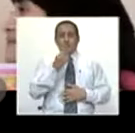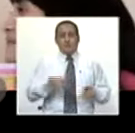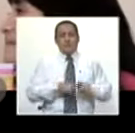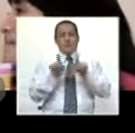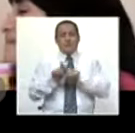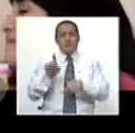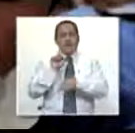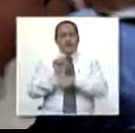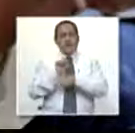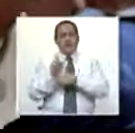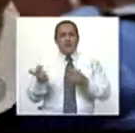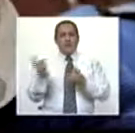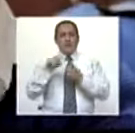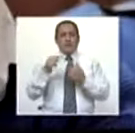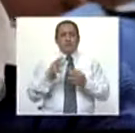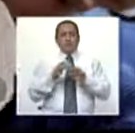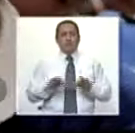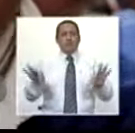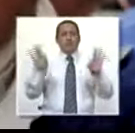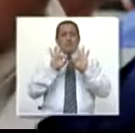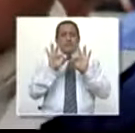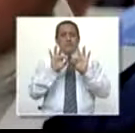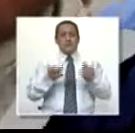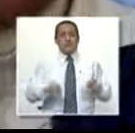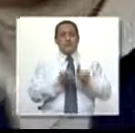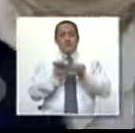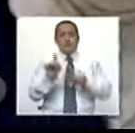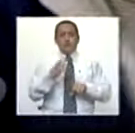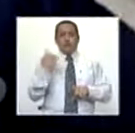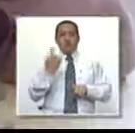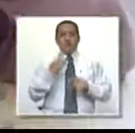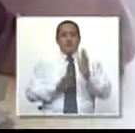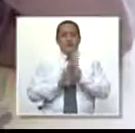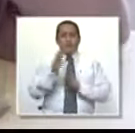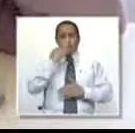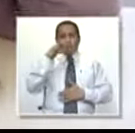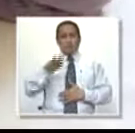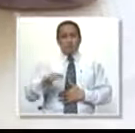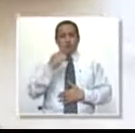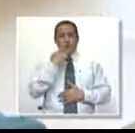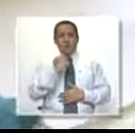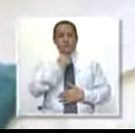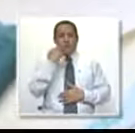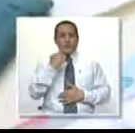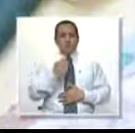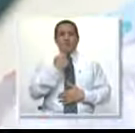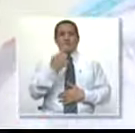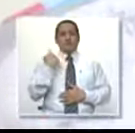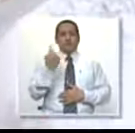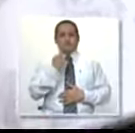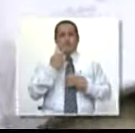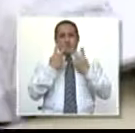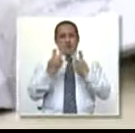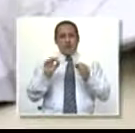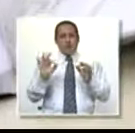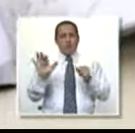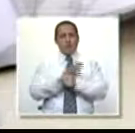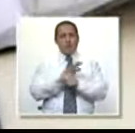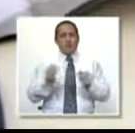la educación aú siendo importantes y fundamentales para el desarrollo de los niños y niñas solo se verá